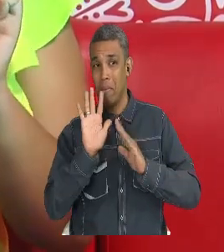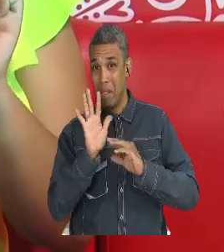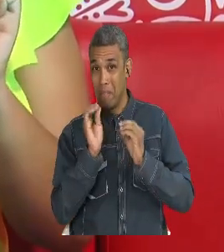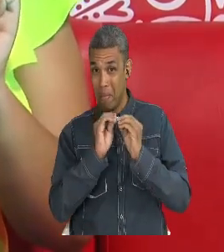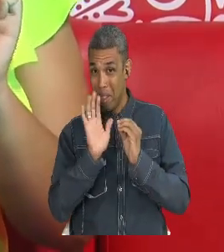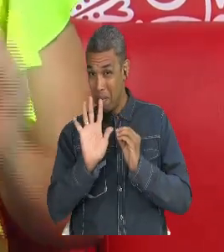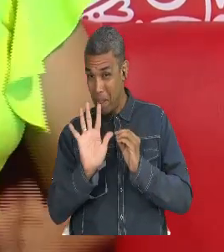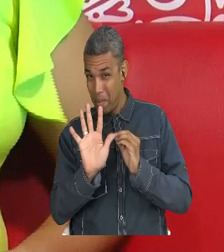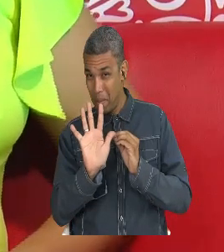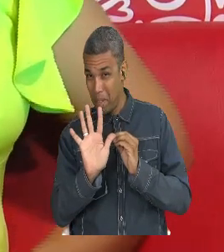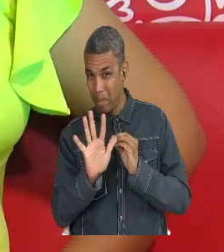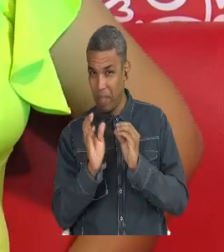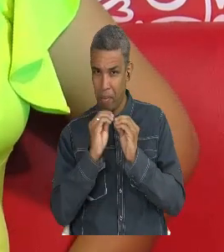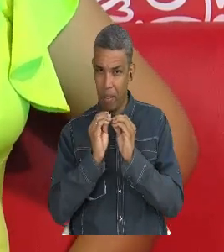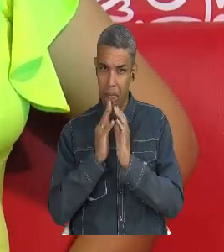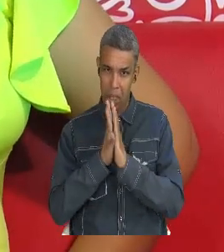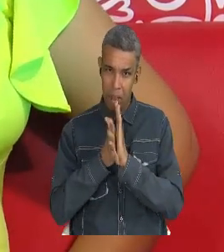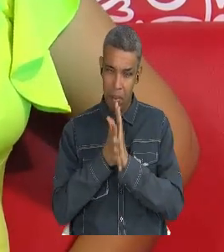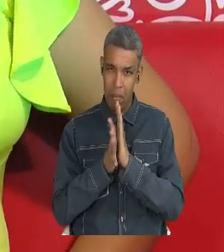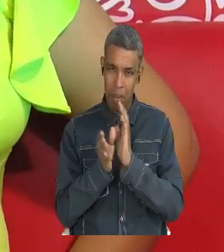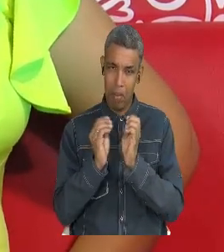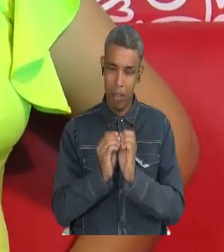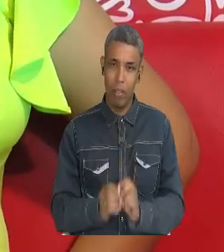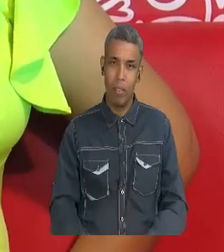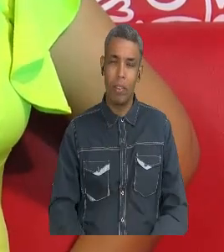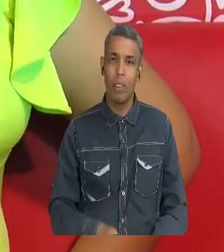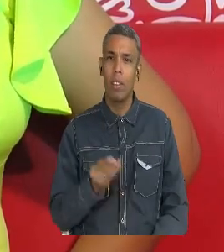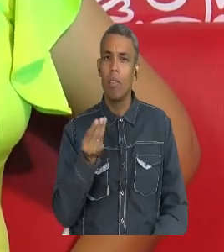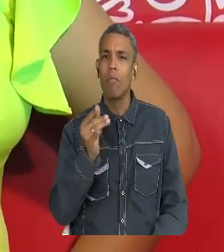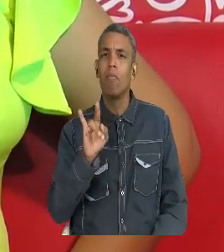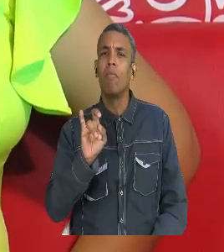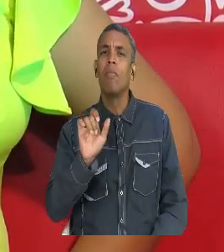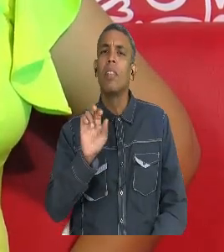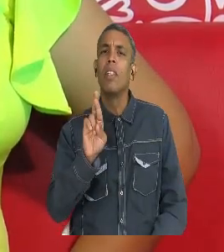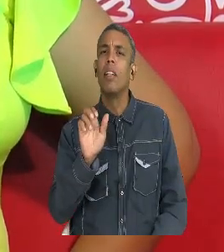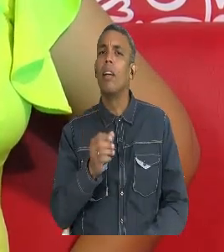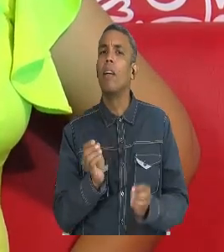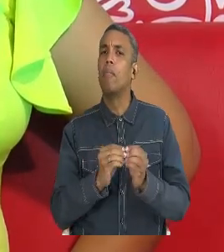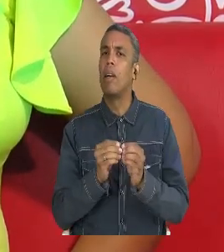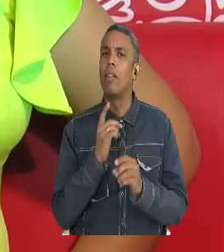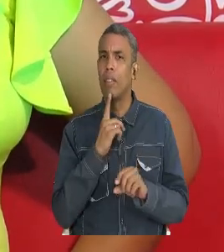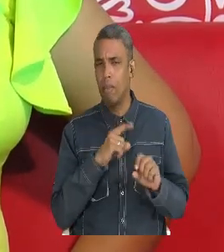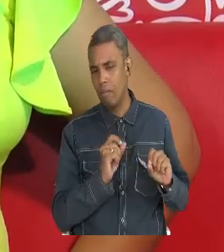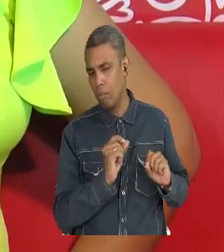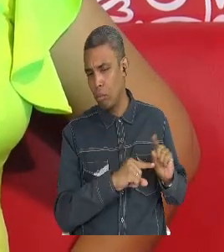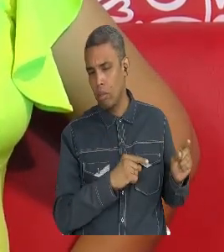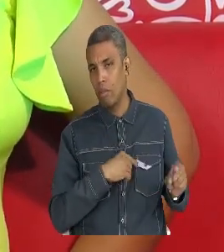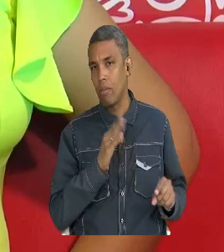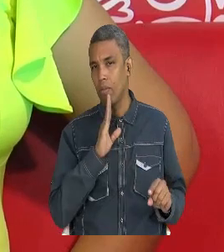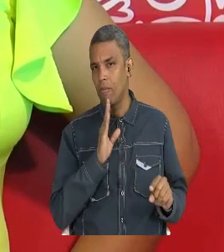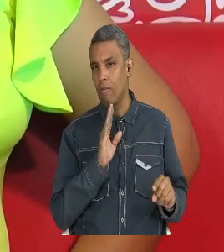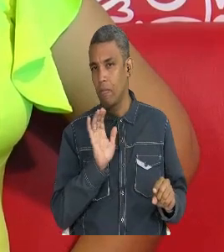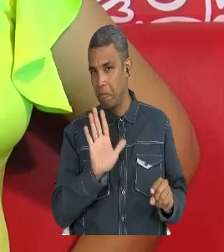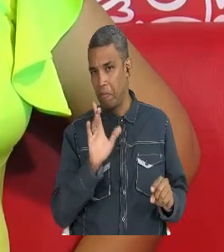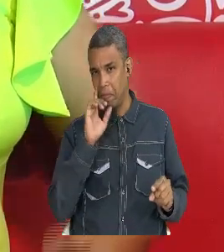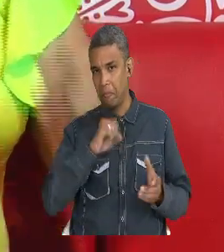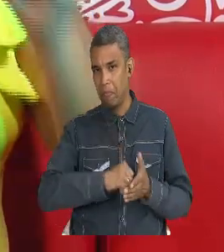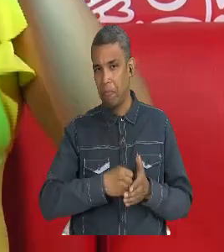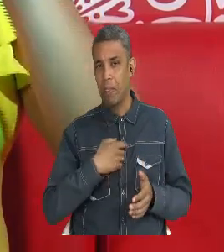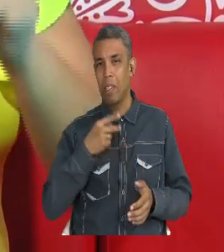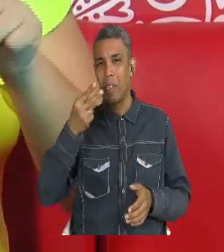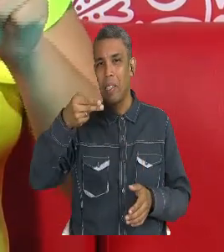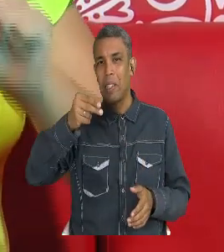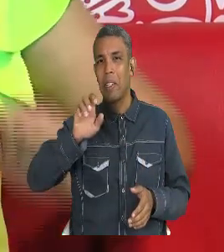queden ahí pegaditos con nosotros, porque al regresar, Kiara de la Osa nos va a hacer una entrevista súper especial con Hermes Rivero,